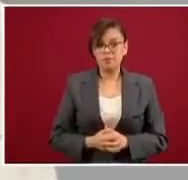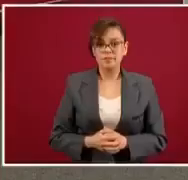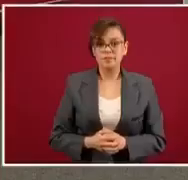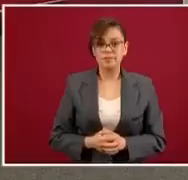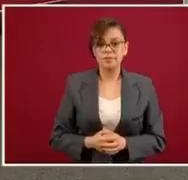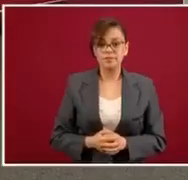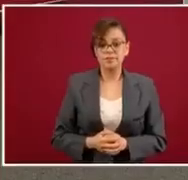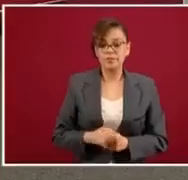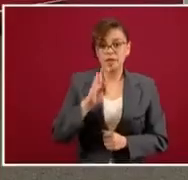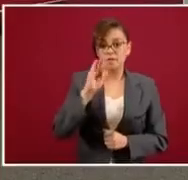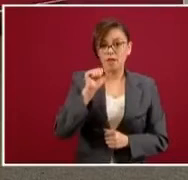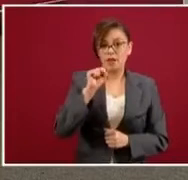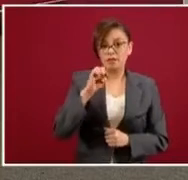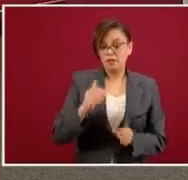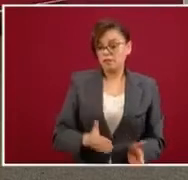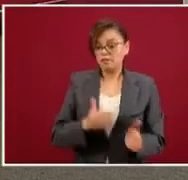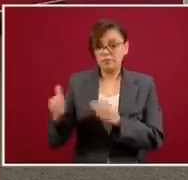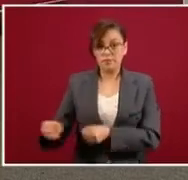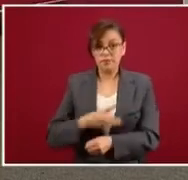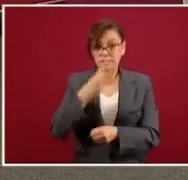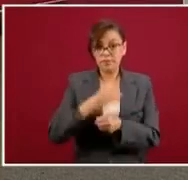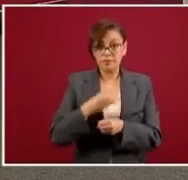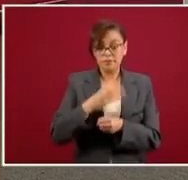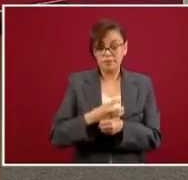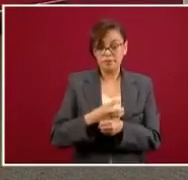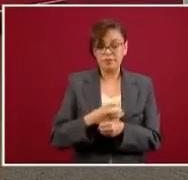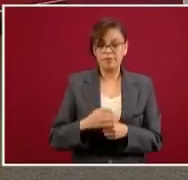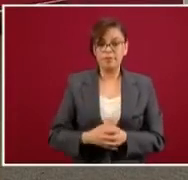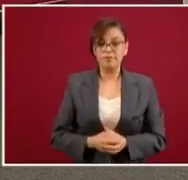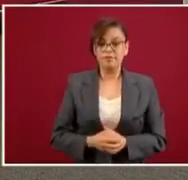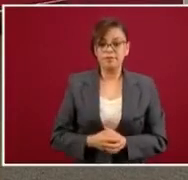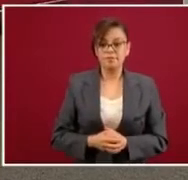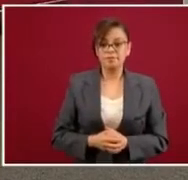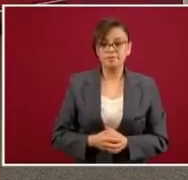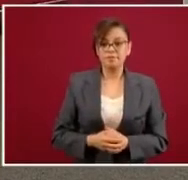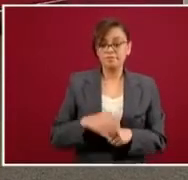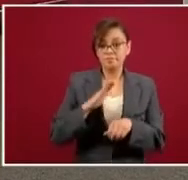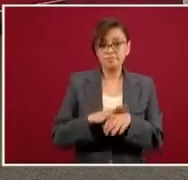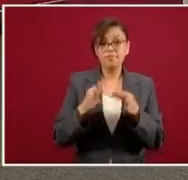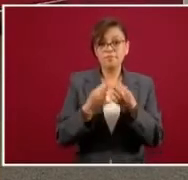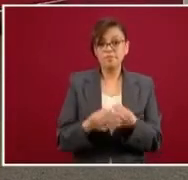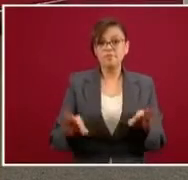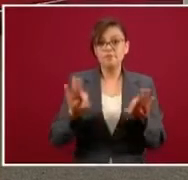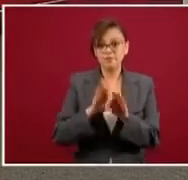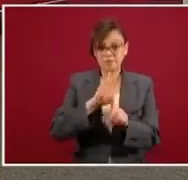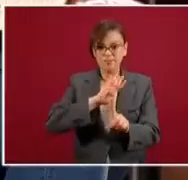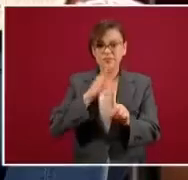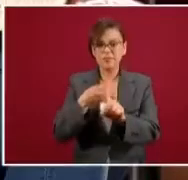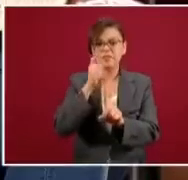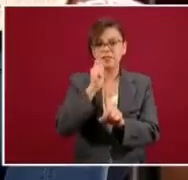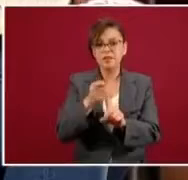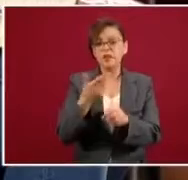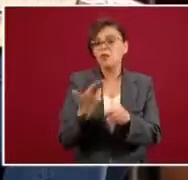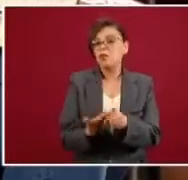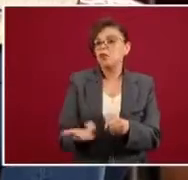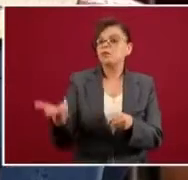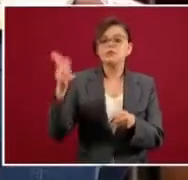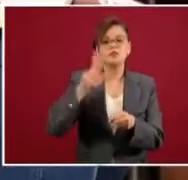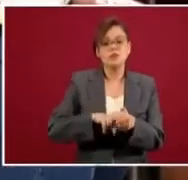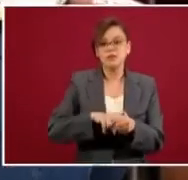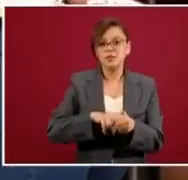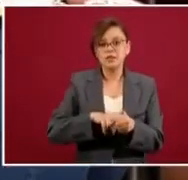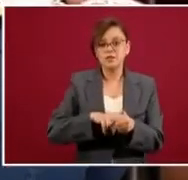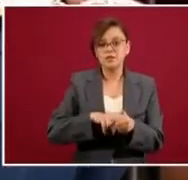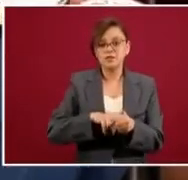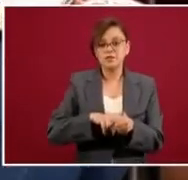En la fase 3, la escena más importante es el hospital. Entonces, así como en